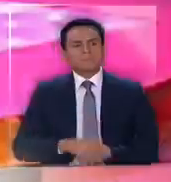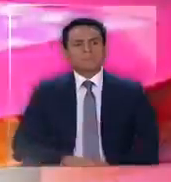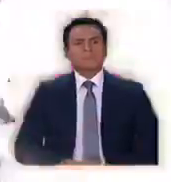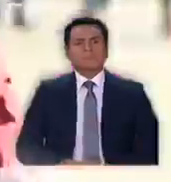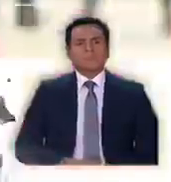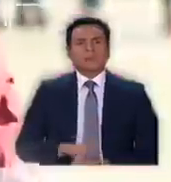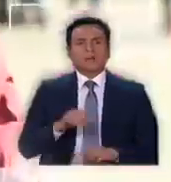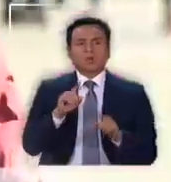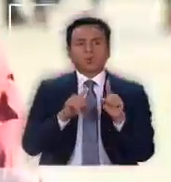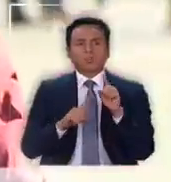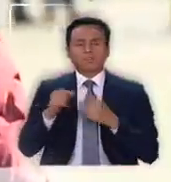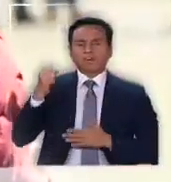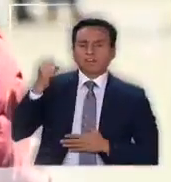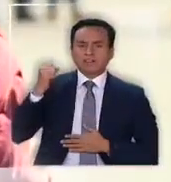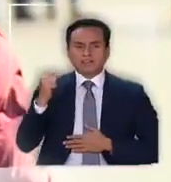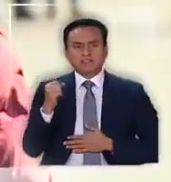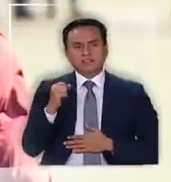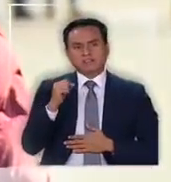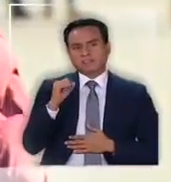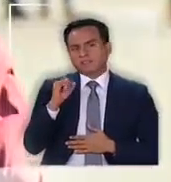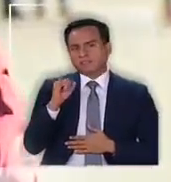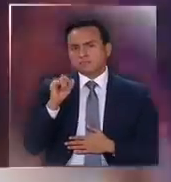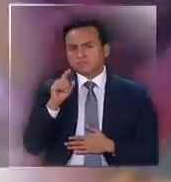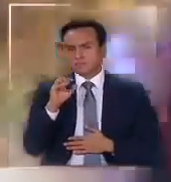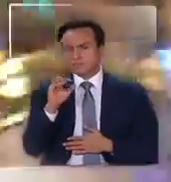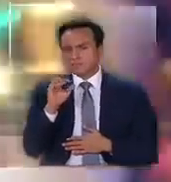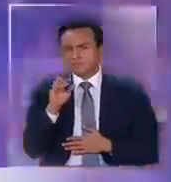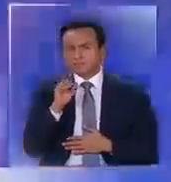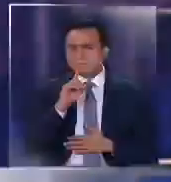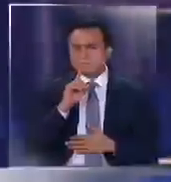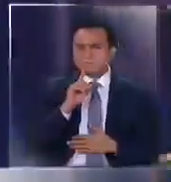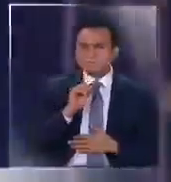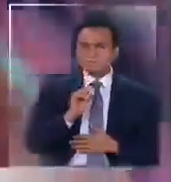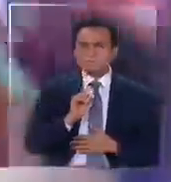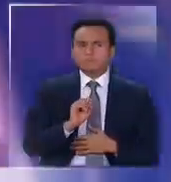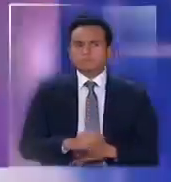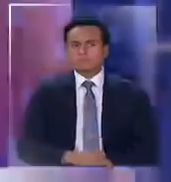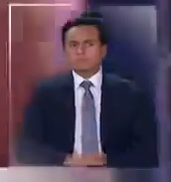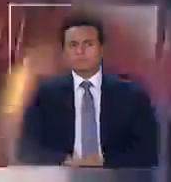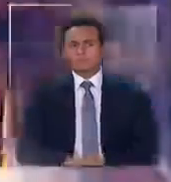De algunas bailarinas la hice, por ejemplo.